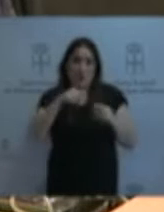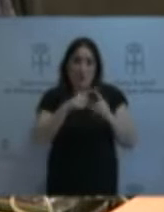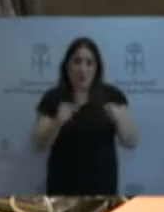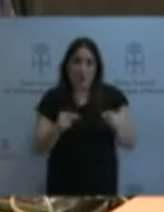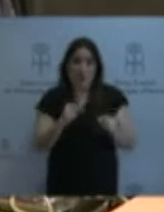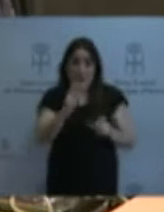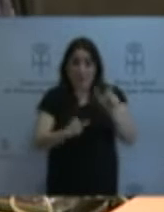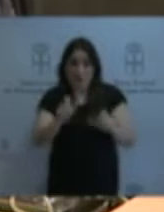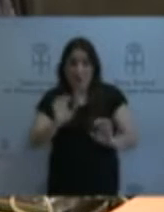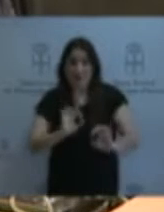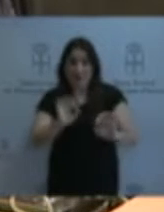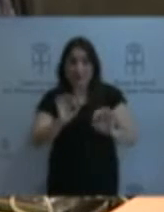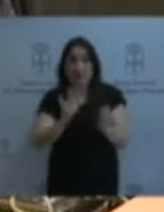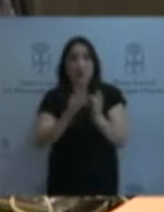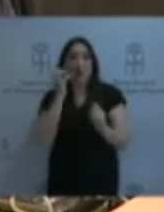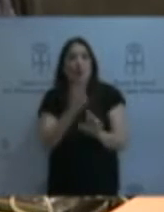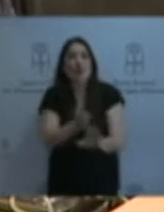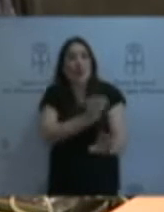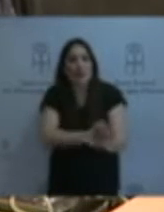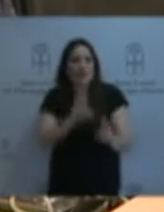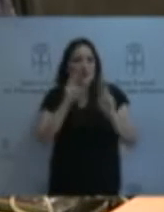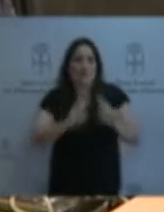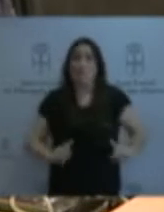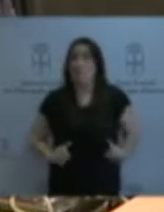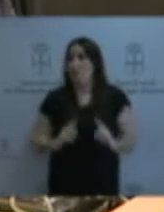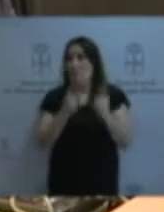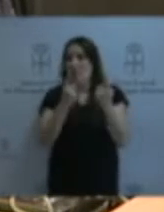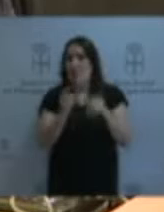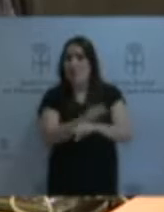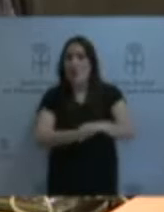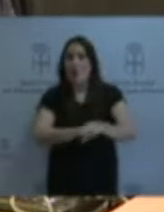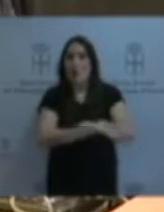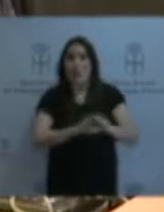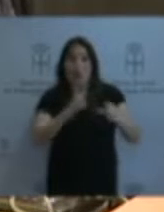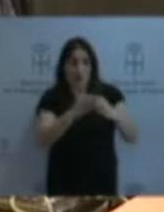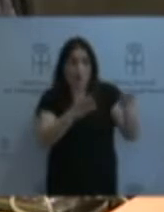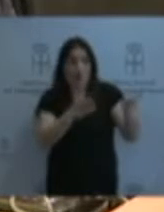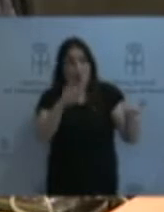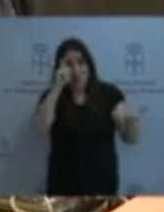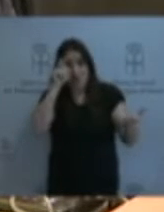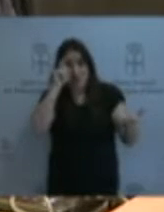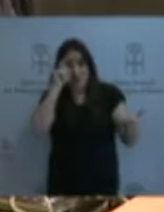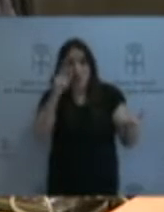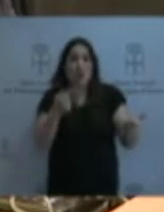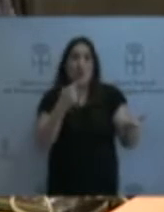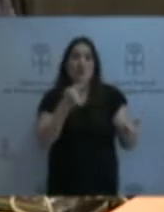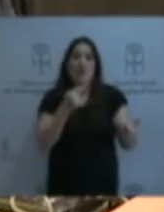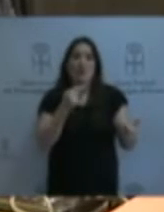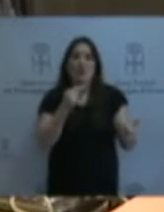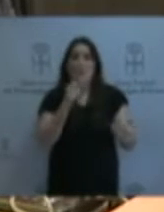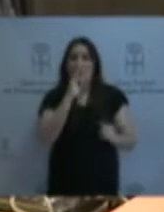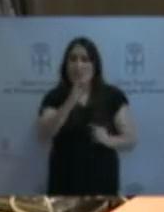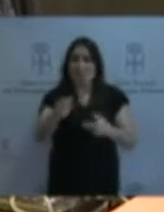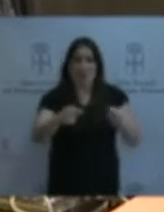y empleados públicos que ya antes de Rajoy vieron como por primera vez en la historia el Gobierno de su partido, presidido por Zapatero, rebajó unilateralmente, sin